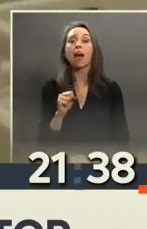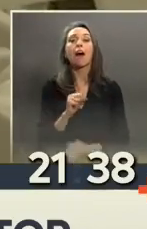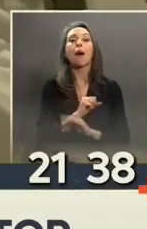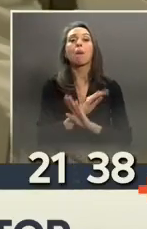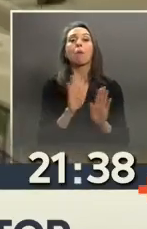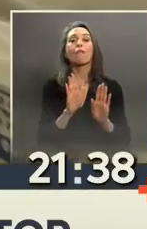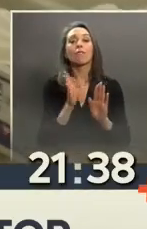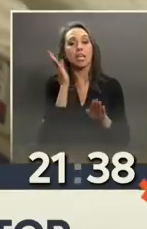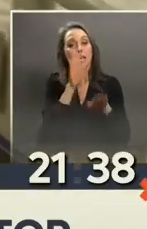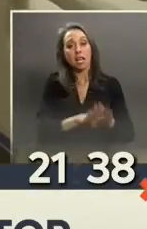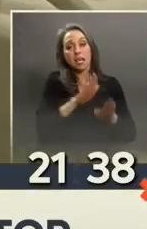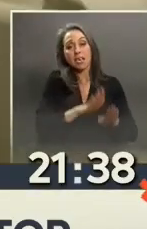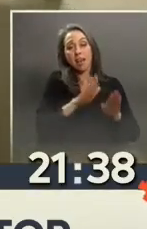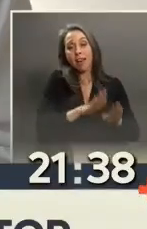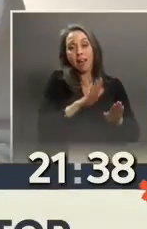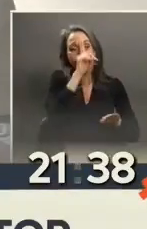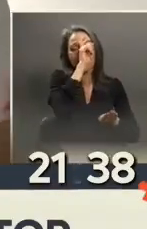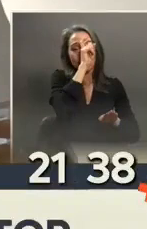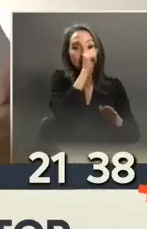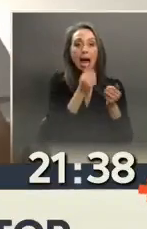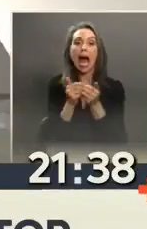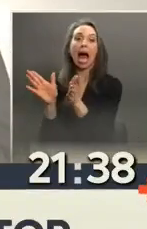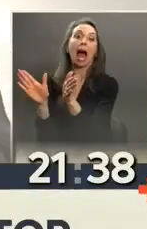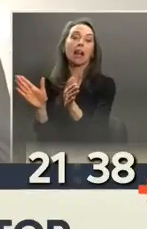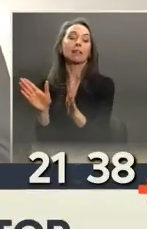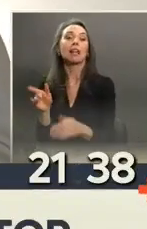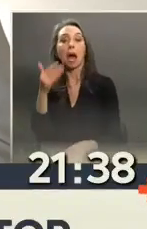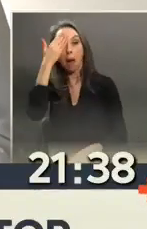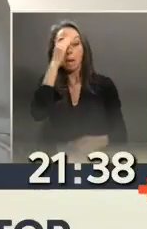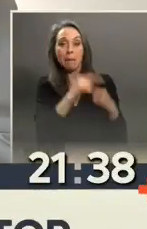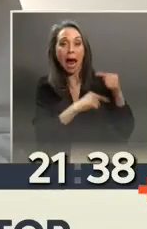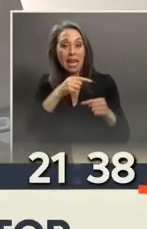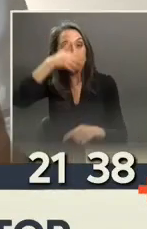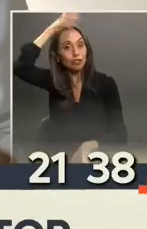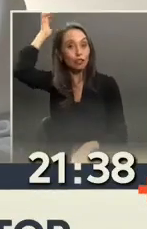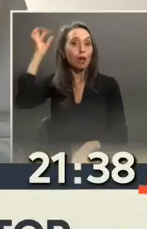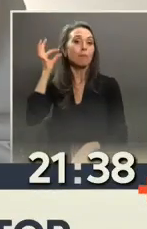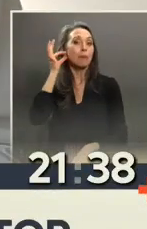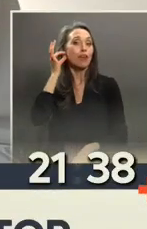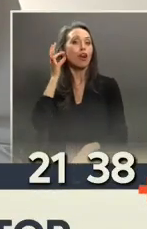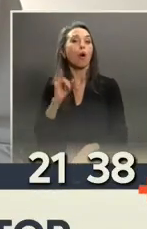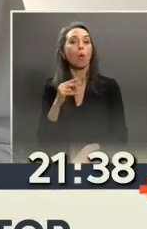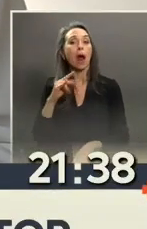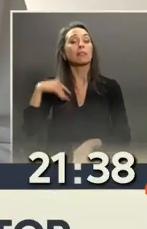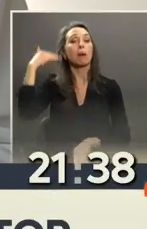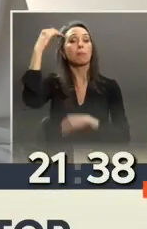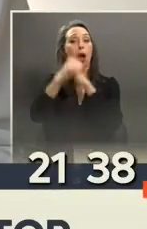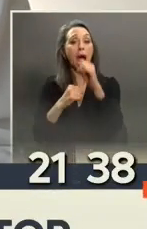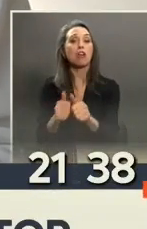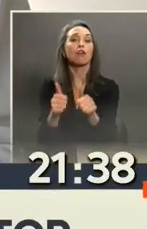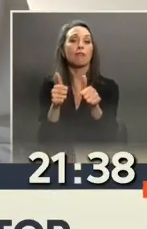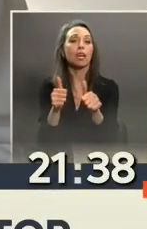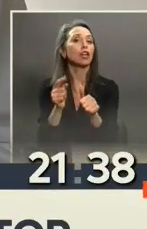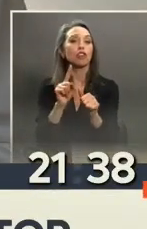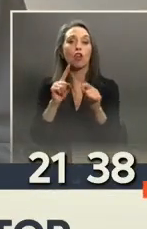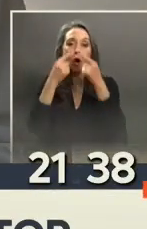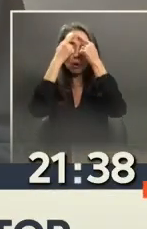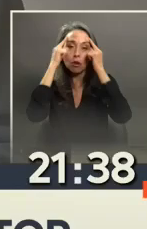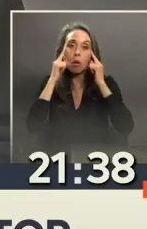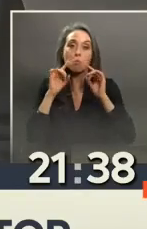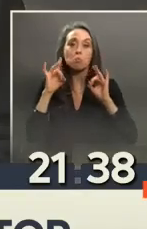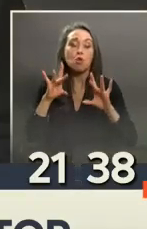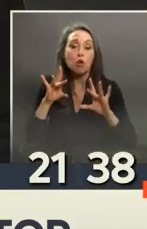va a ser una mala historia pero con un final feliz para las juanitas a través de los años porque prácticamente no va a tenerse bueno